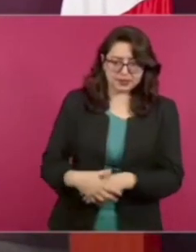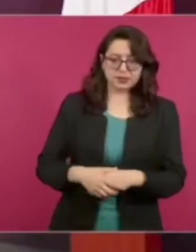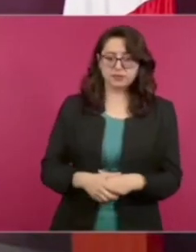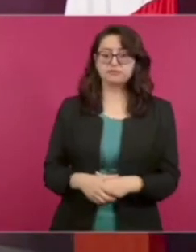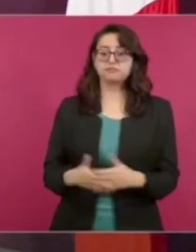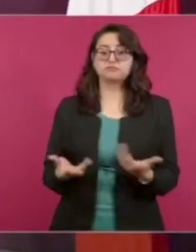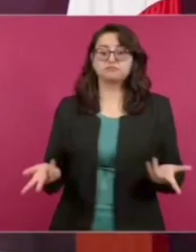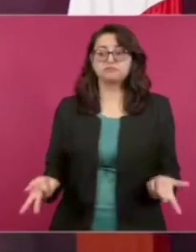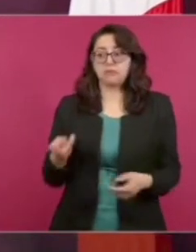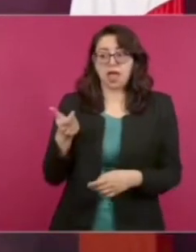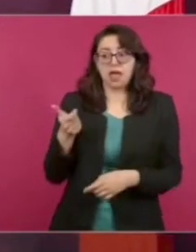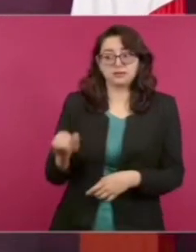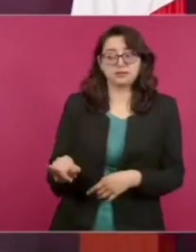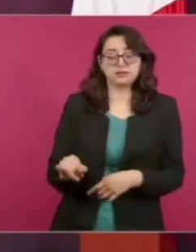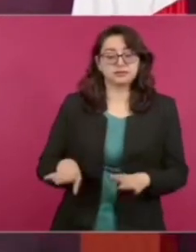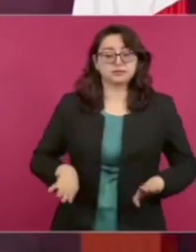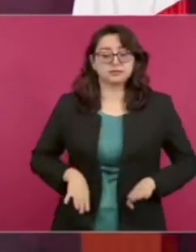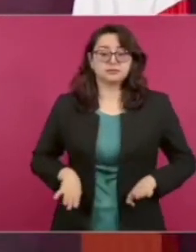porque